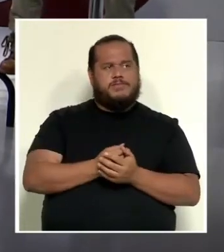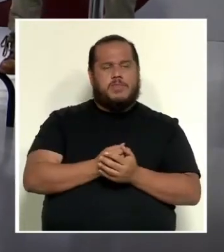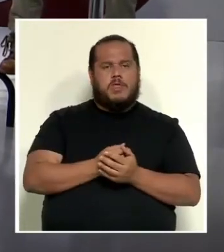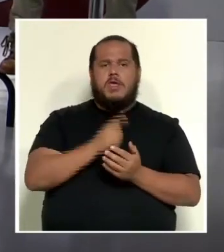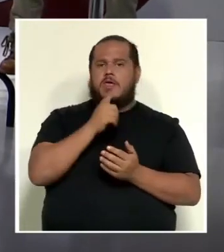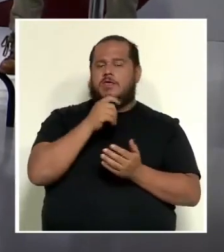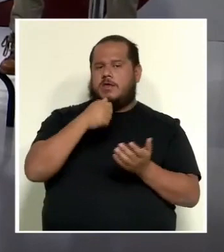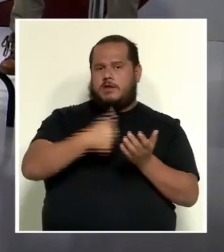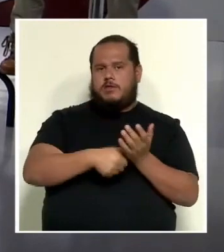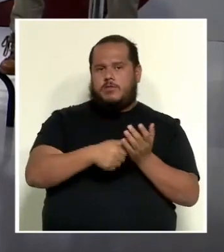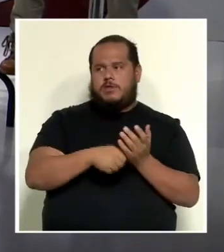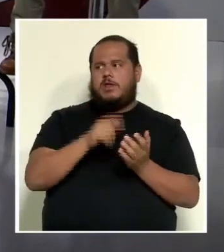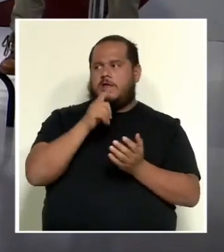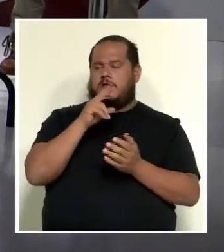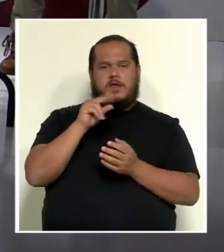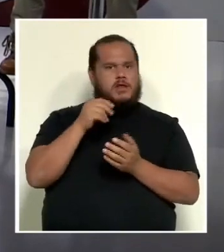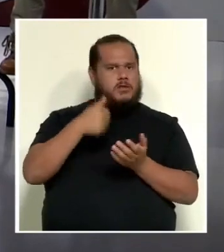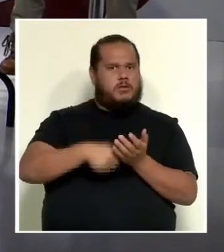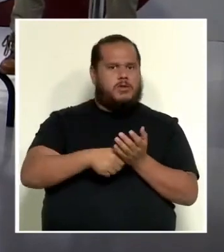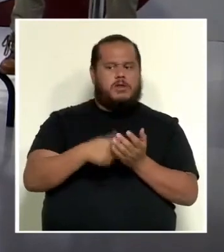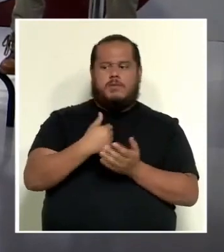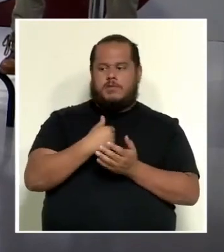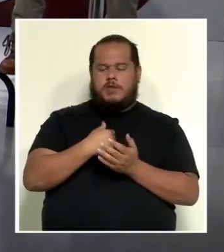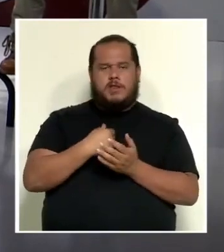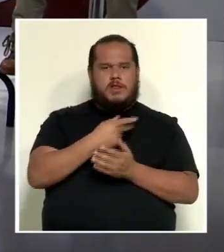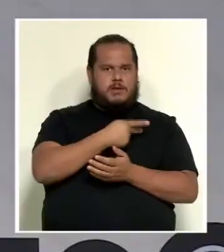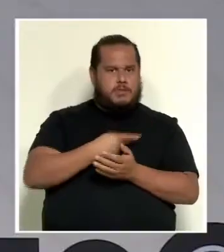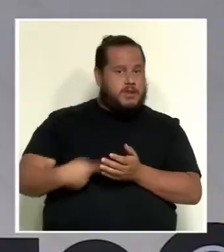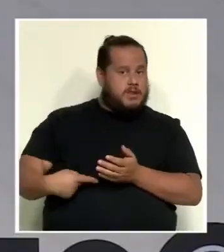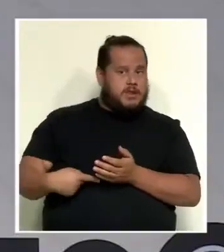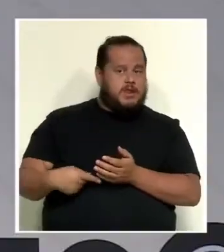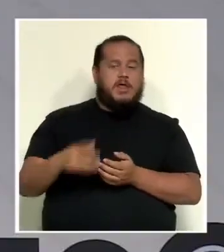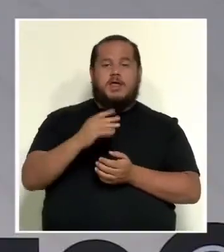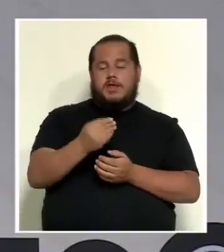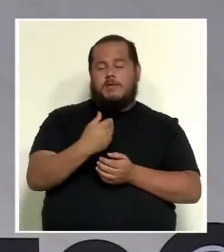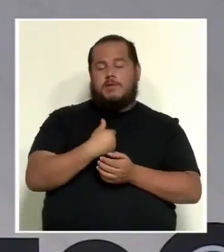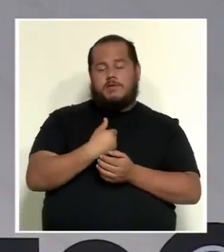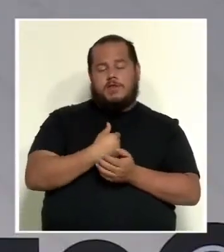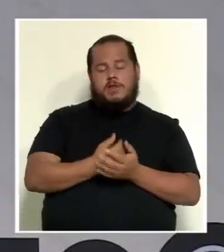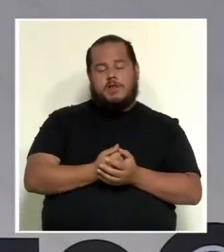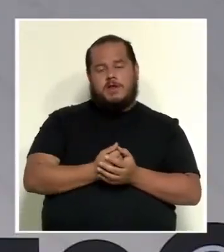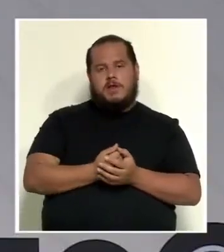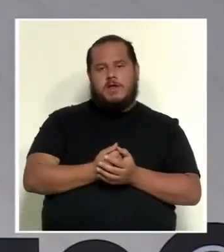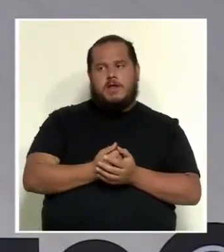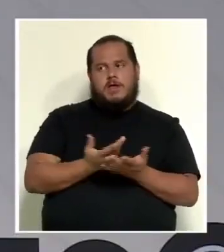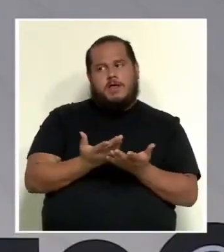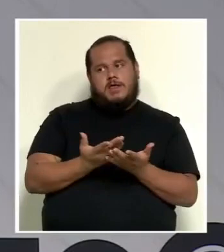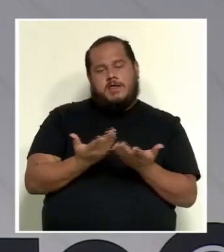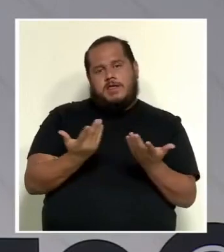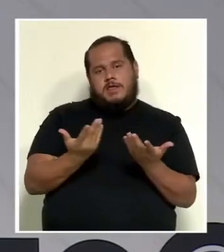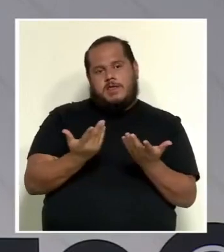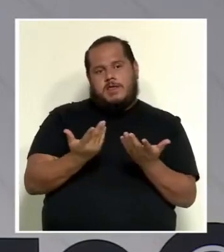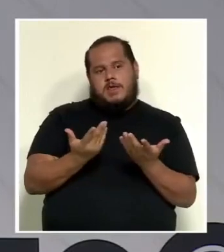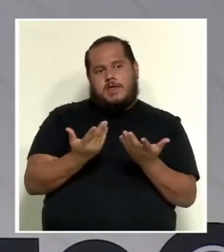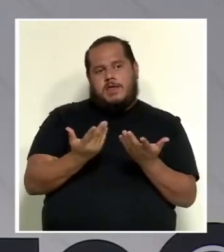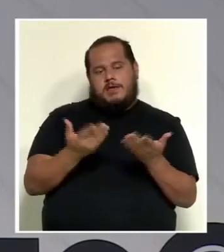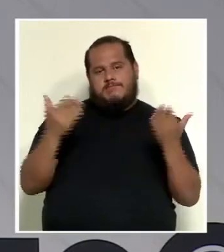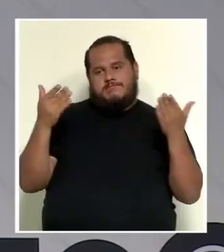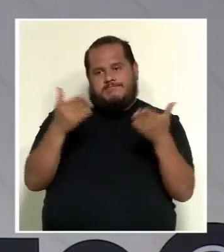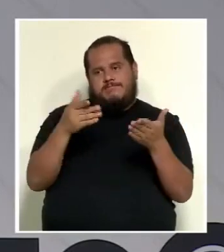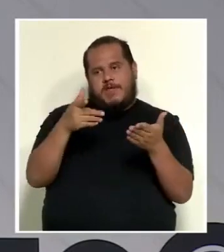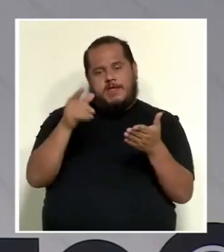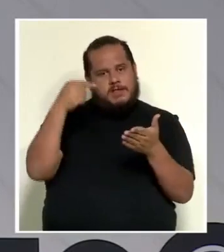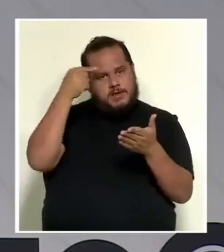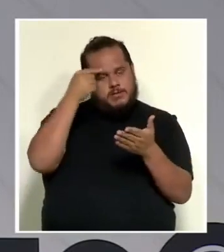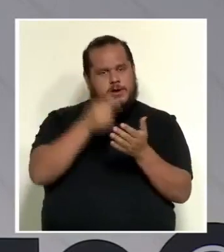los que votan y los que no votan, vamos a tener presidente y vamos a tener que atenernos a ese